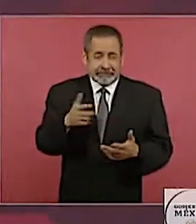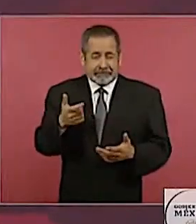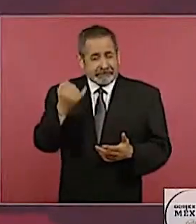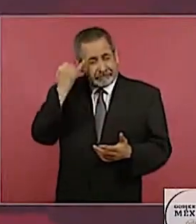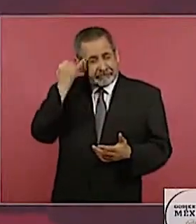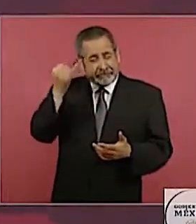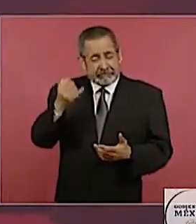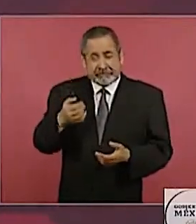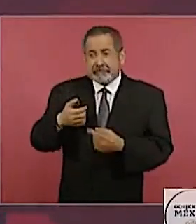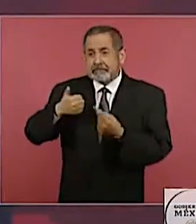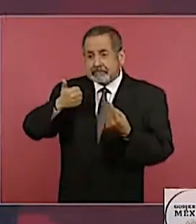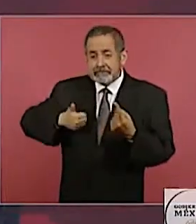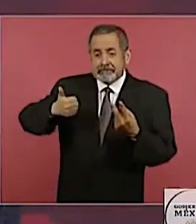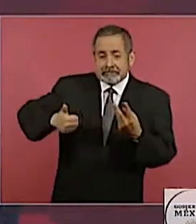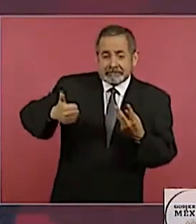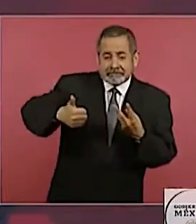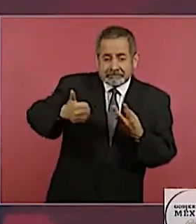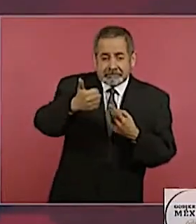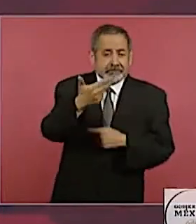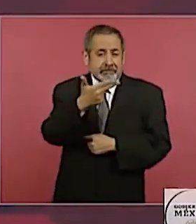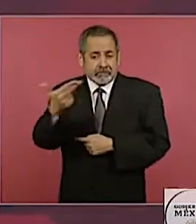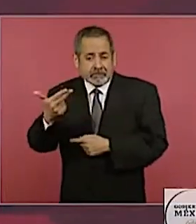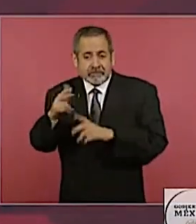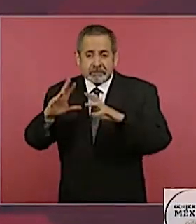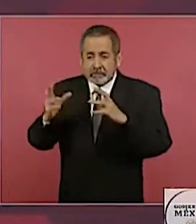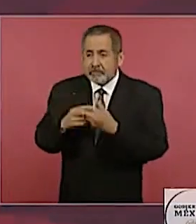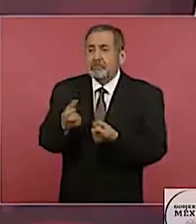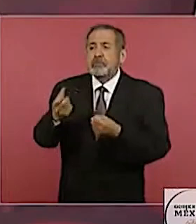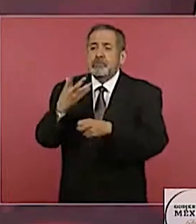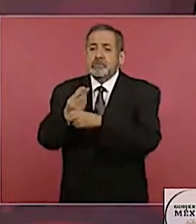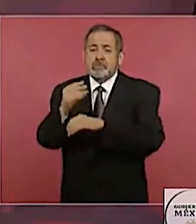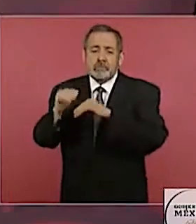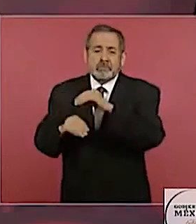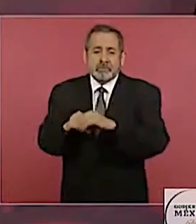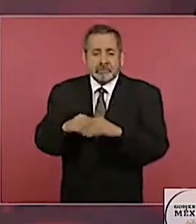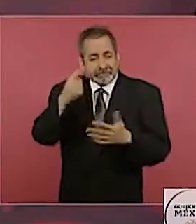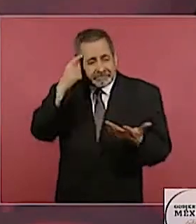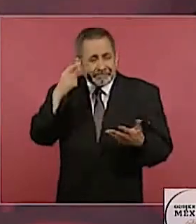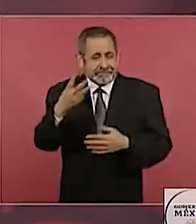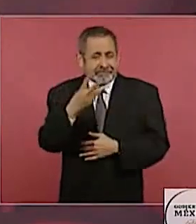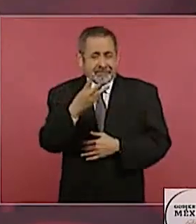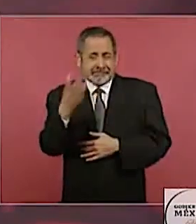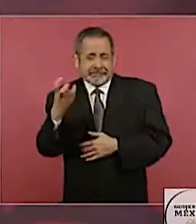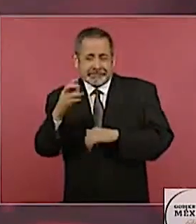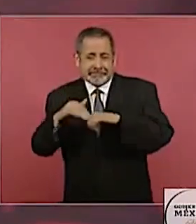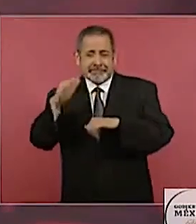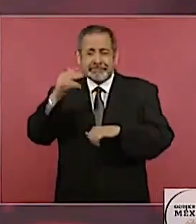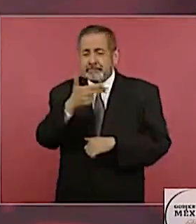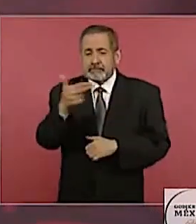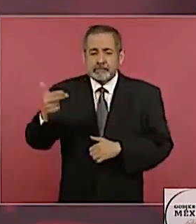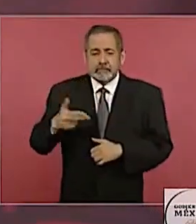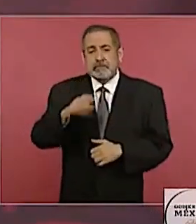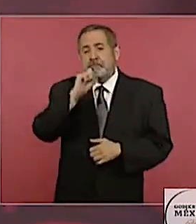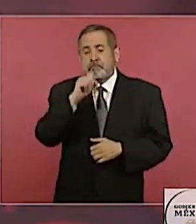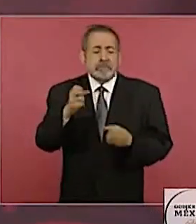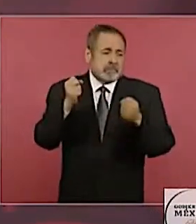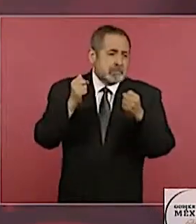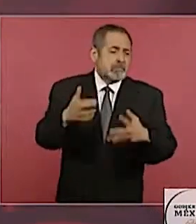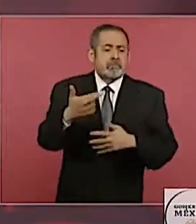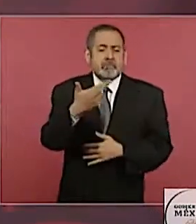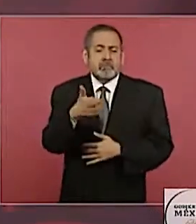podría costar cada hotel no y estamos hablando de más de 300 pero también muchos